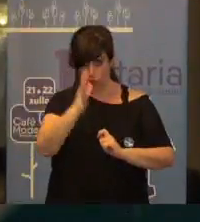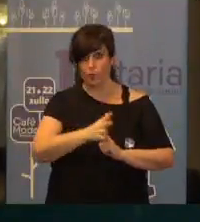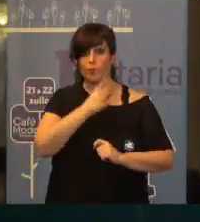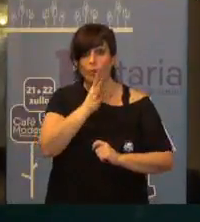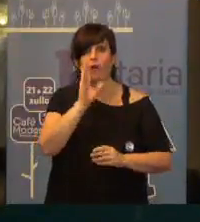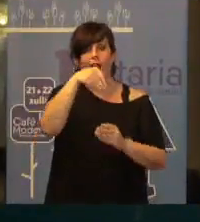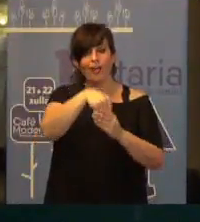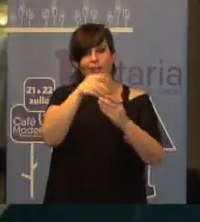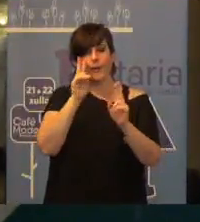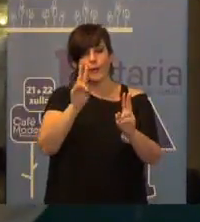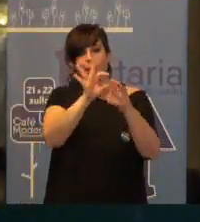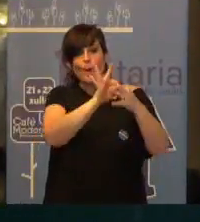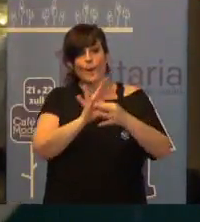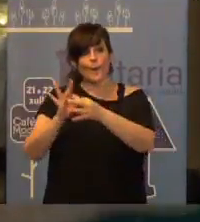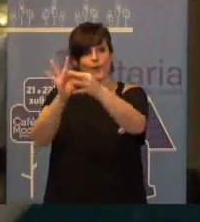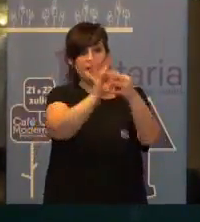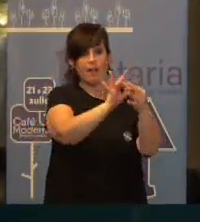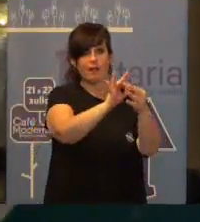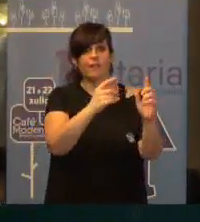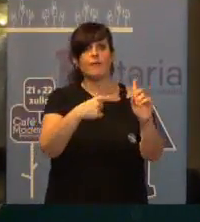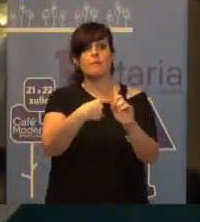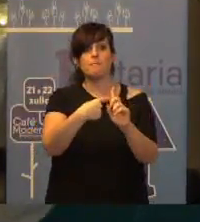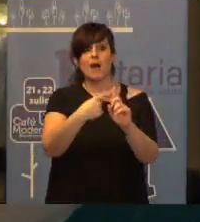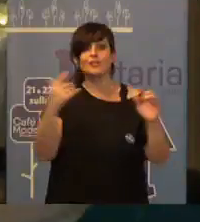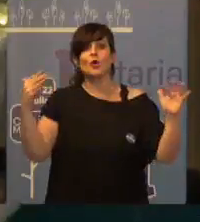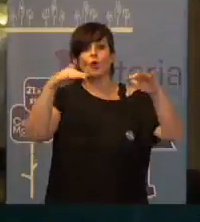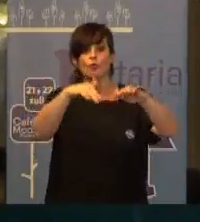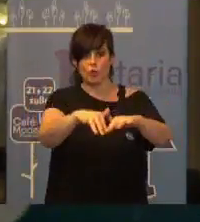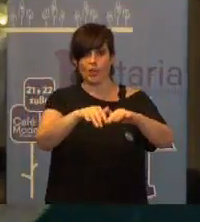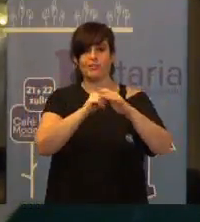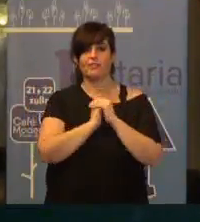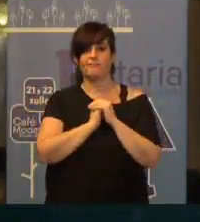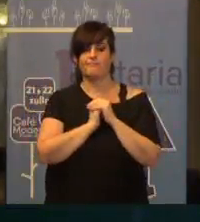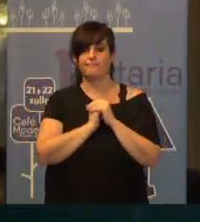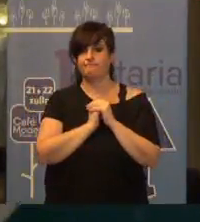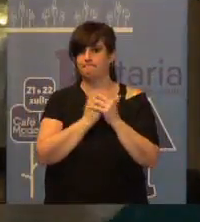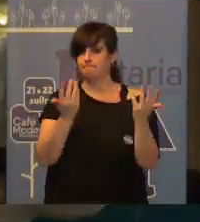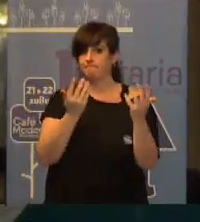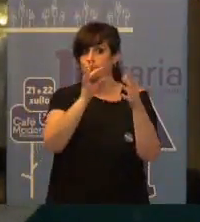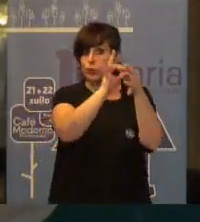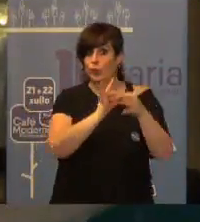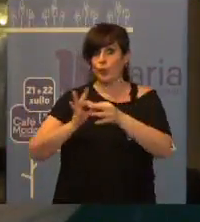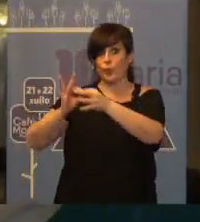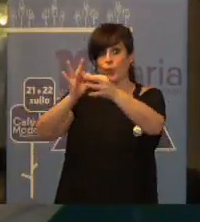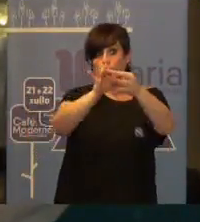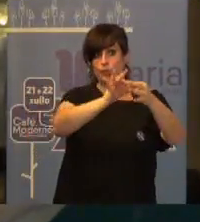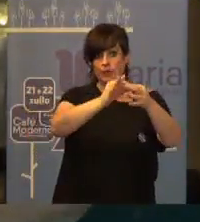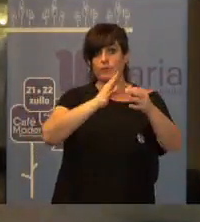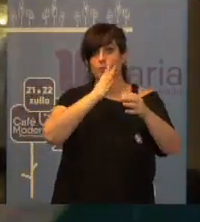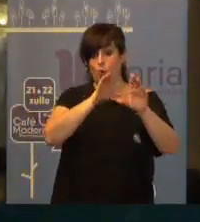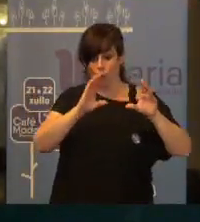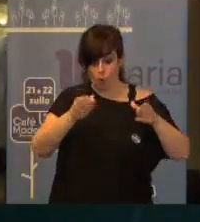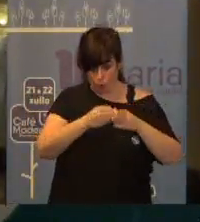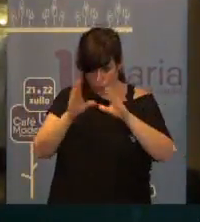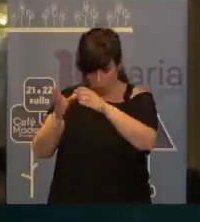unidade, e non só a unidade, senón a confluencia. A unidade non só de diversos partidos de